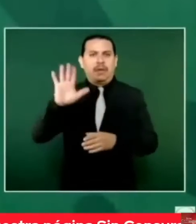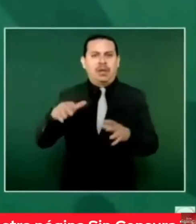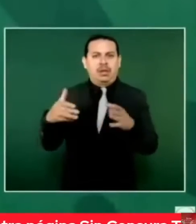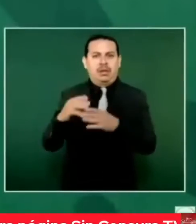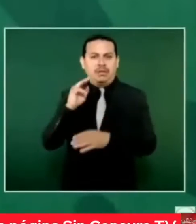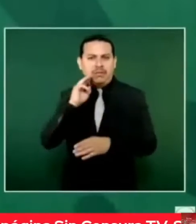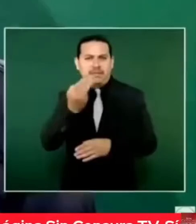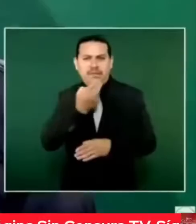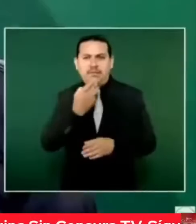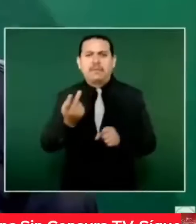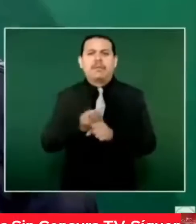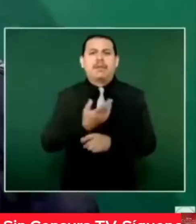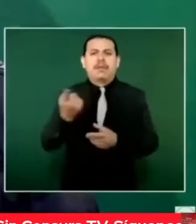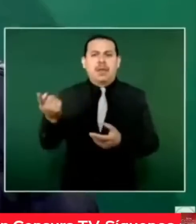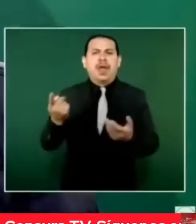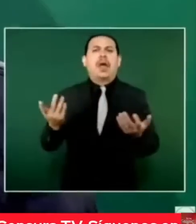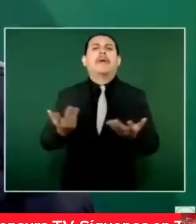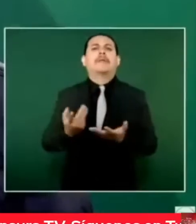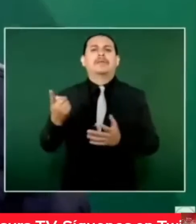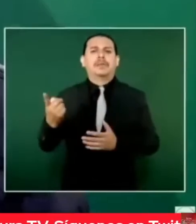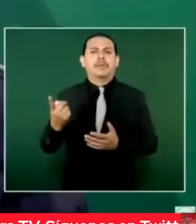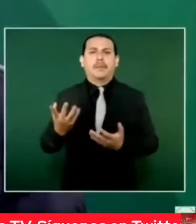¿Qué hicieron? También